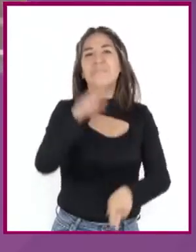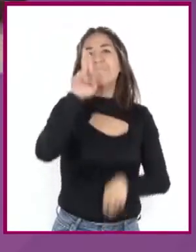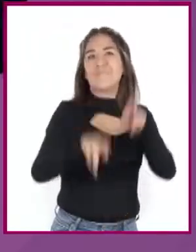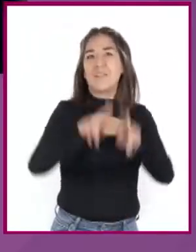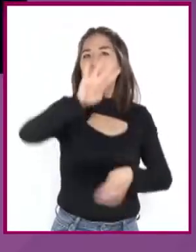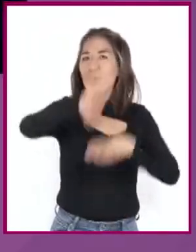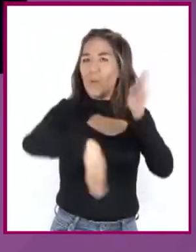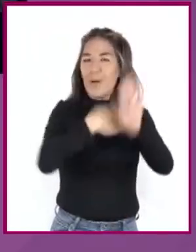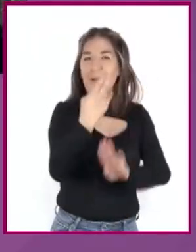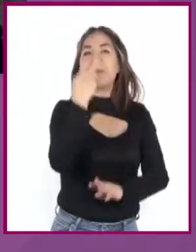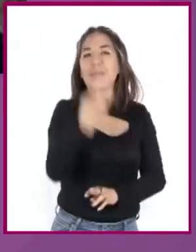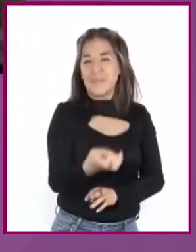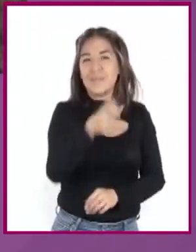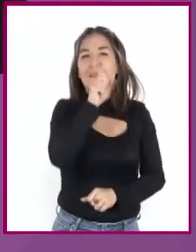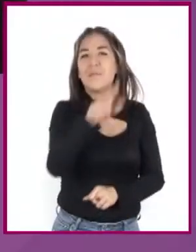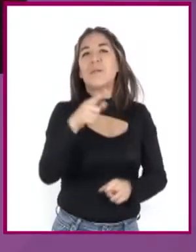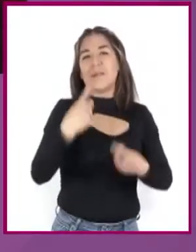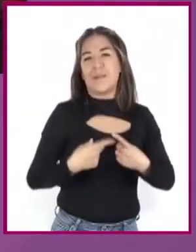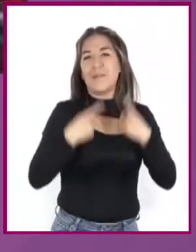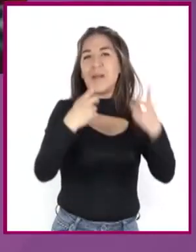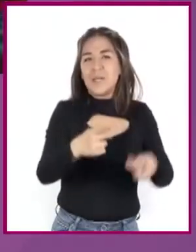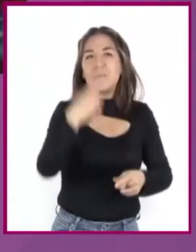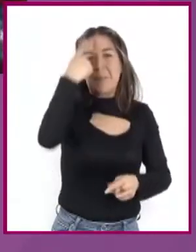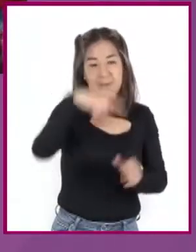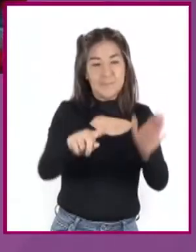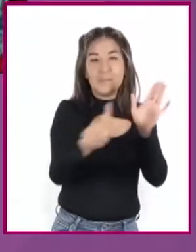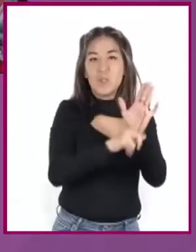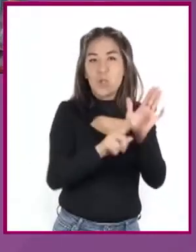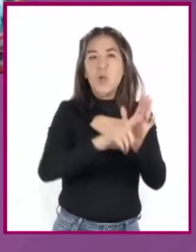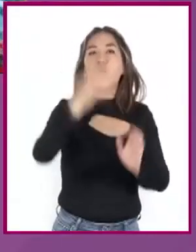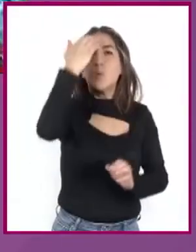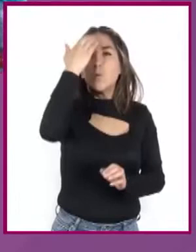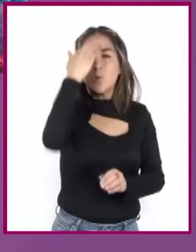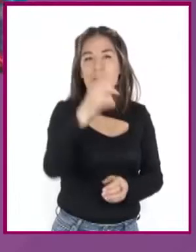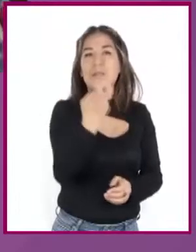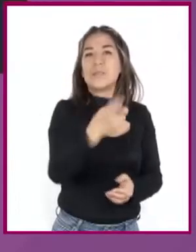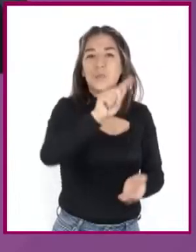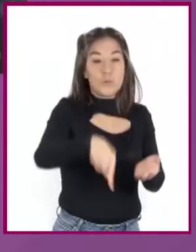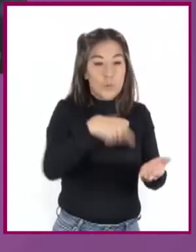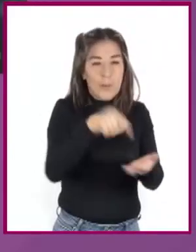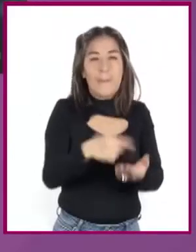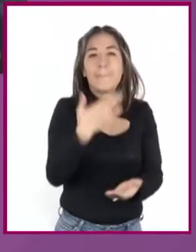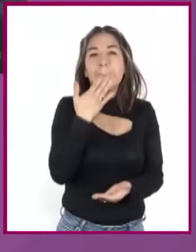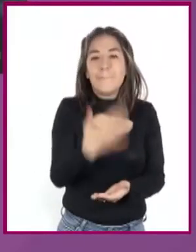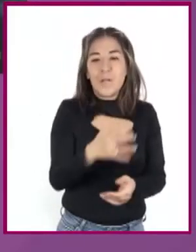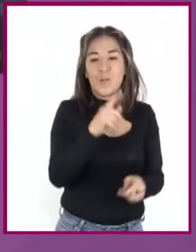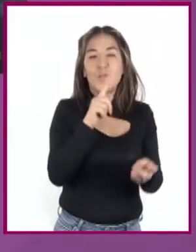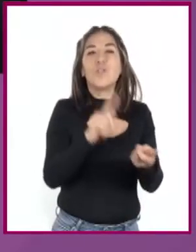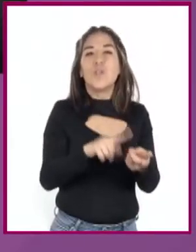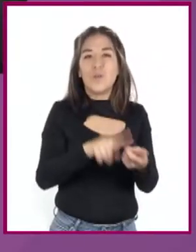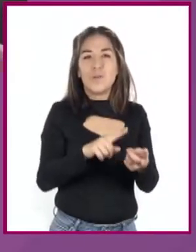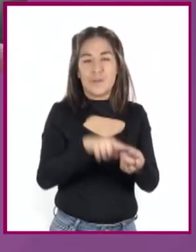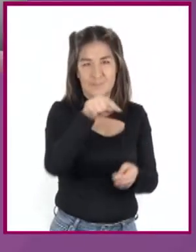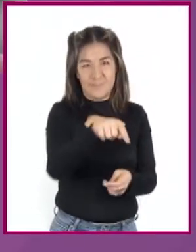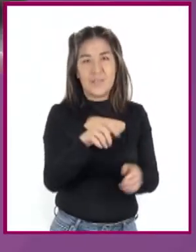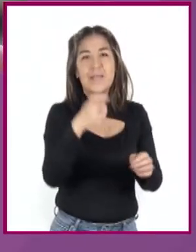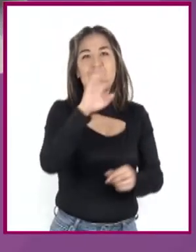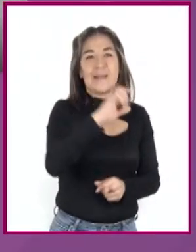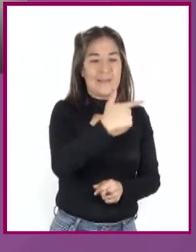mundial, así como proporcionar señales para conocer la posición exacta de algún receptor por medio de los sistemas